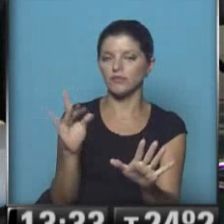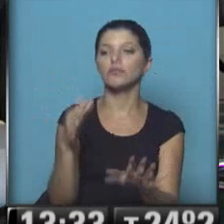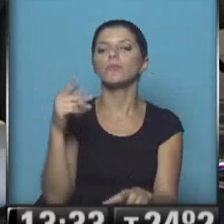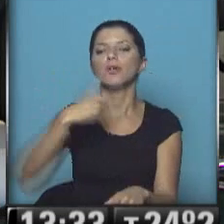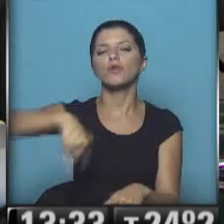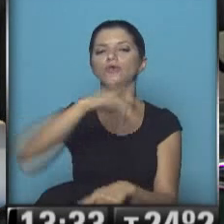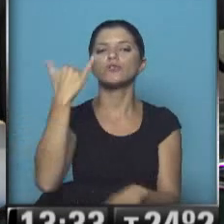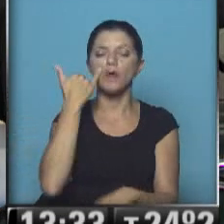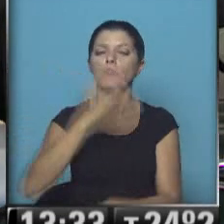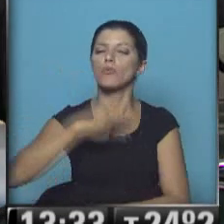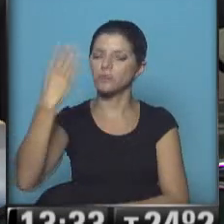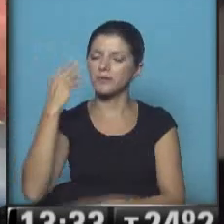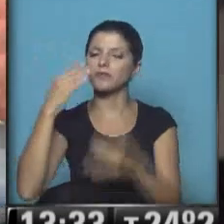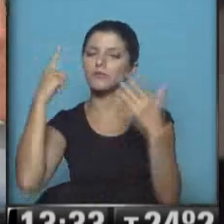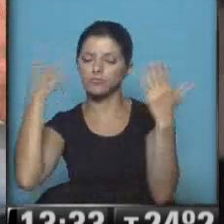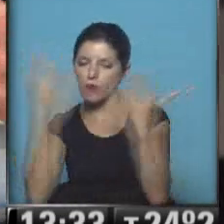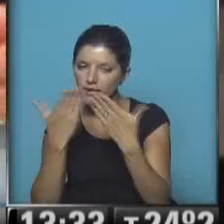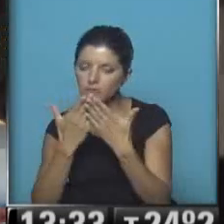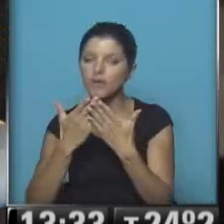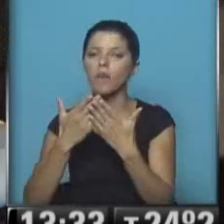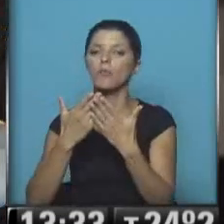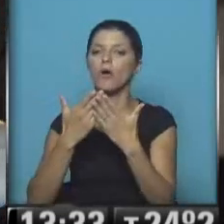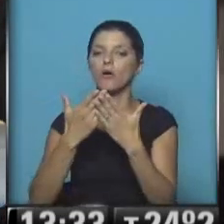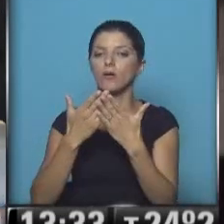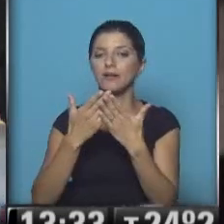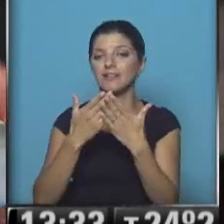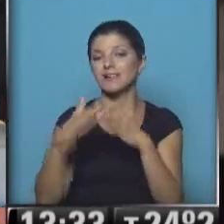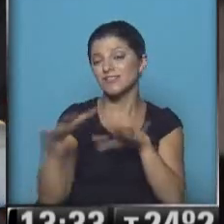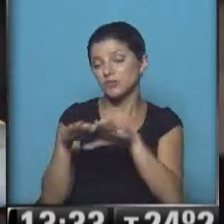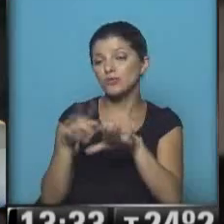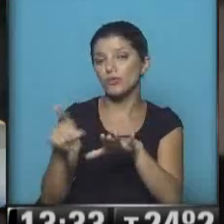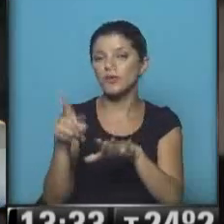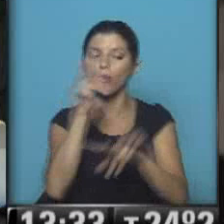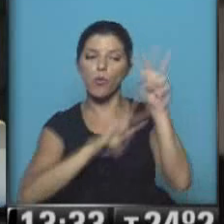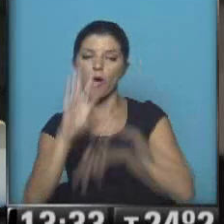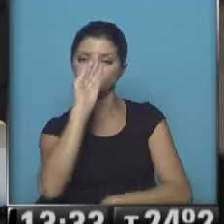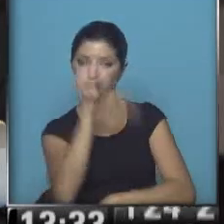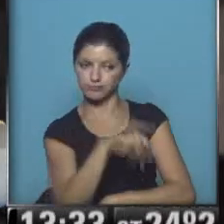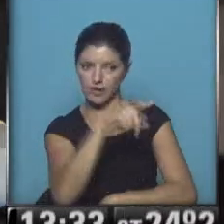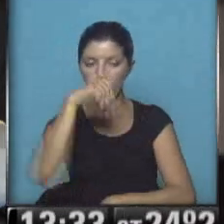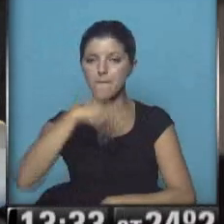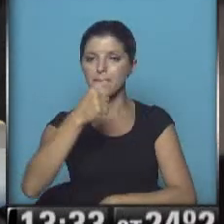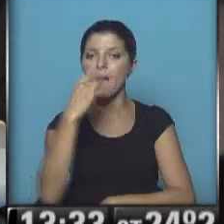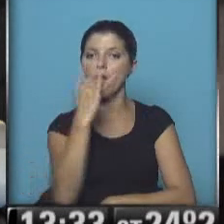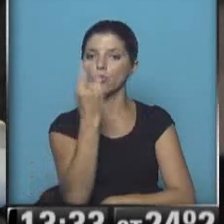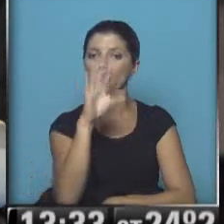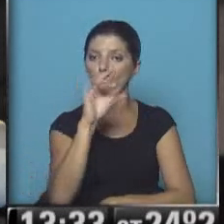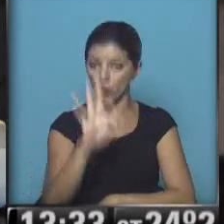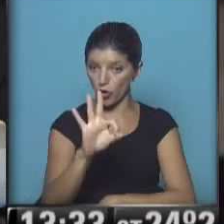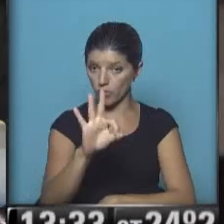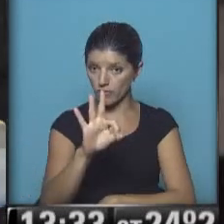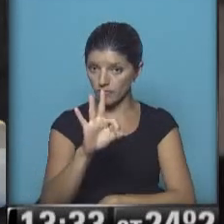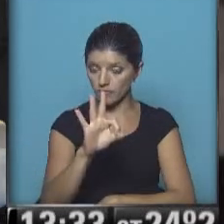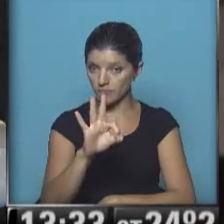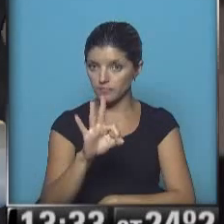and eh las movidas o los O sí las movidas podemos decir de destitución de Nicolás maduro que que se vienen realizando en en